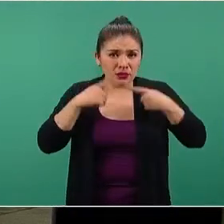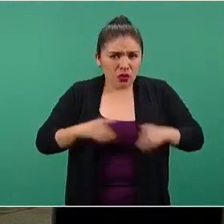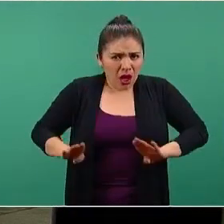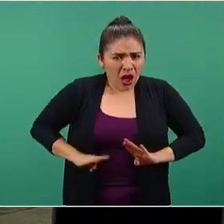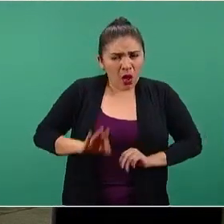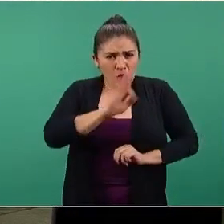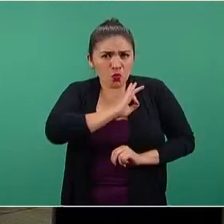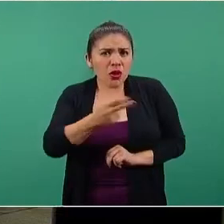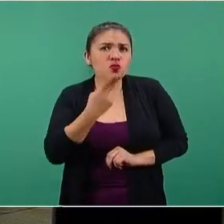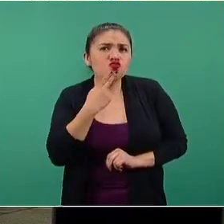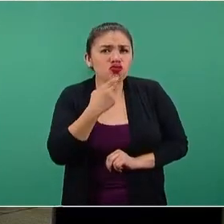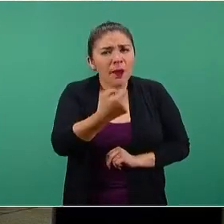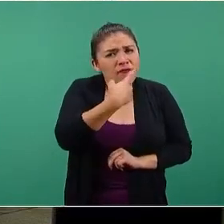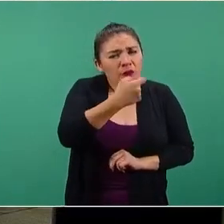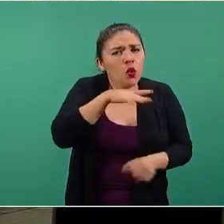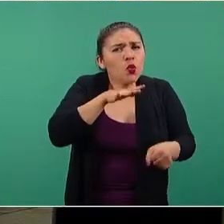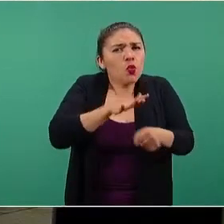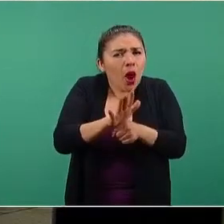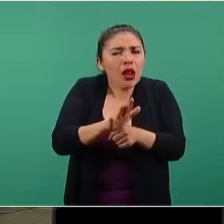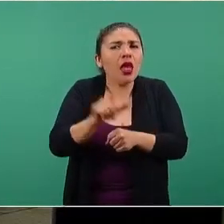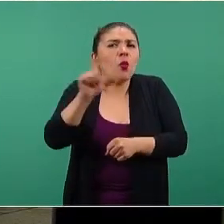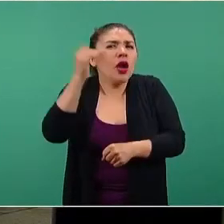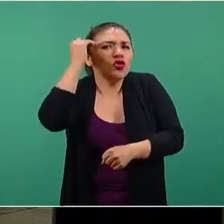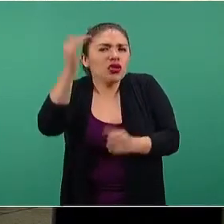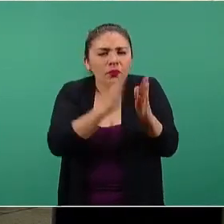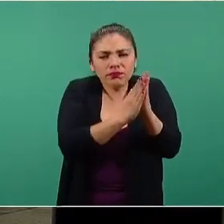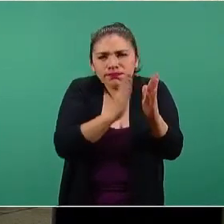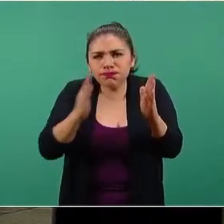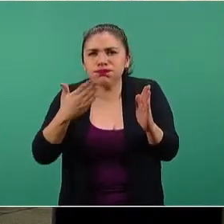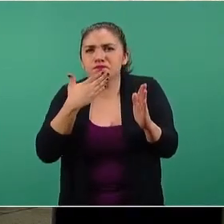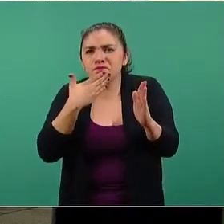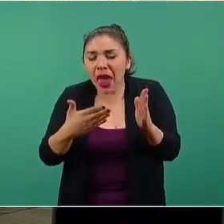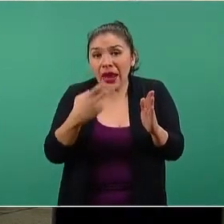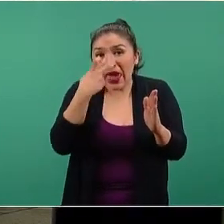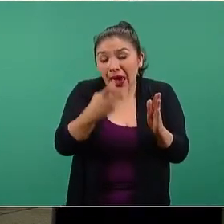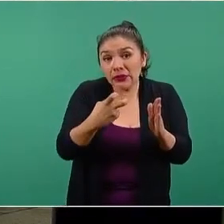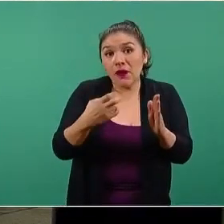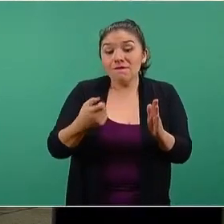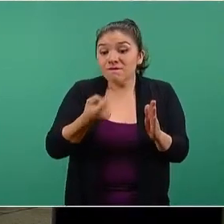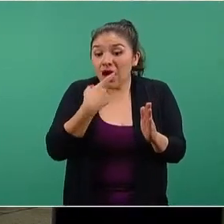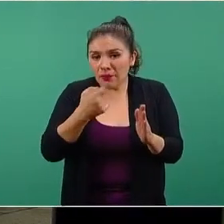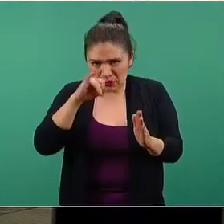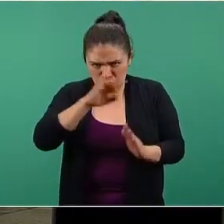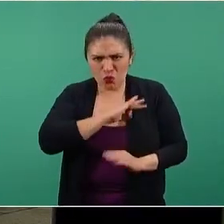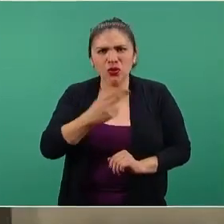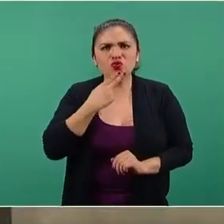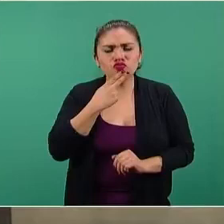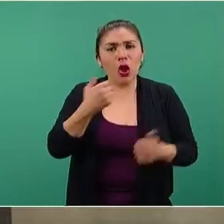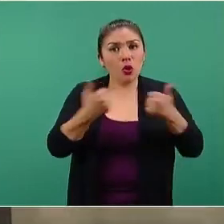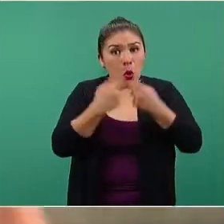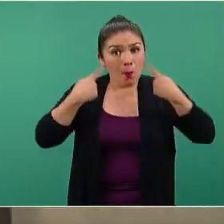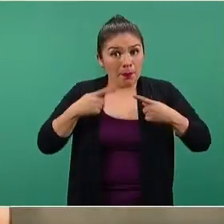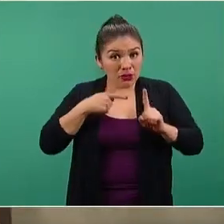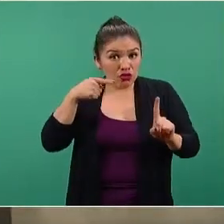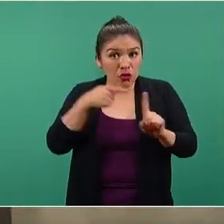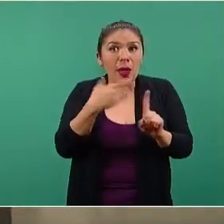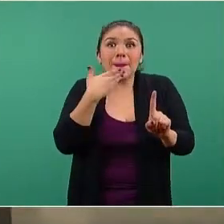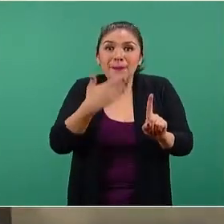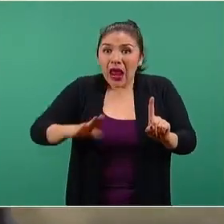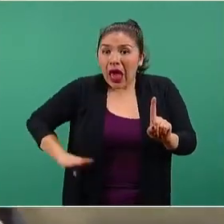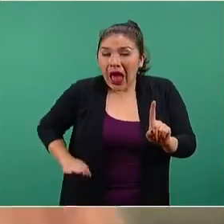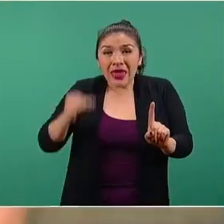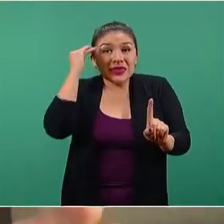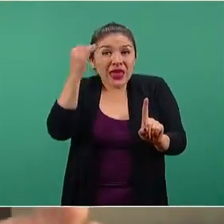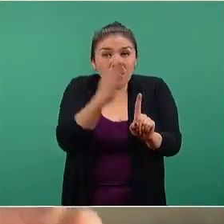de uso de los fármacos, el momento de uso de los fármacos. Y entonces se usan los fármacos en la persona correcta, en el momento